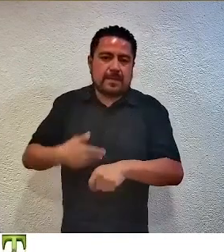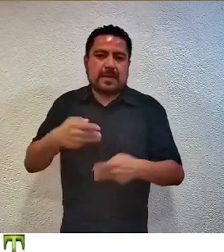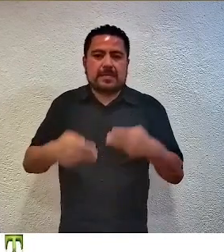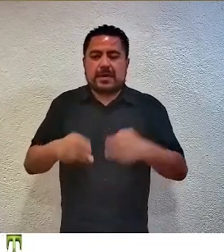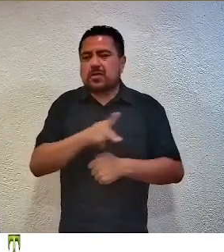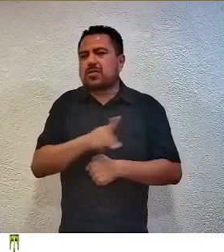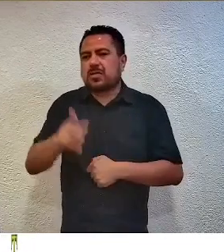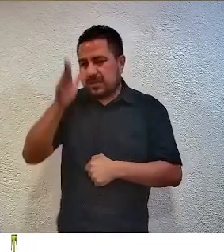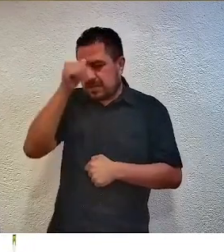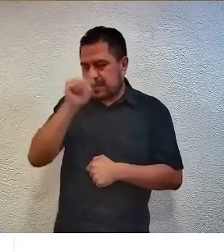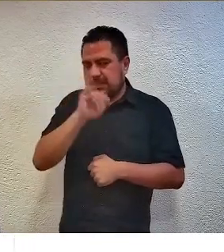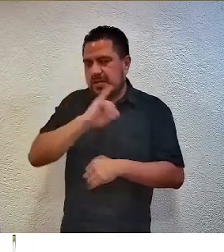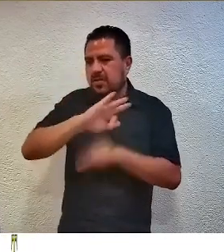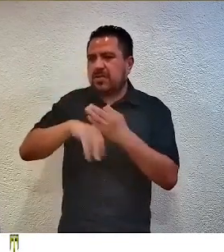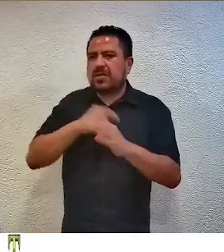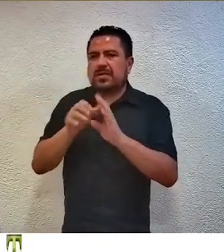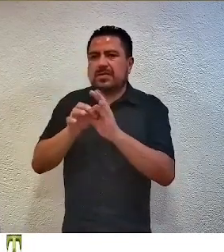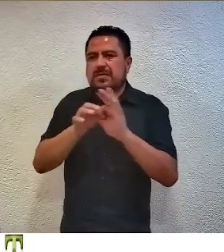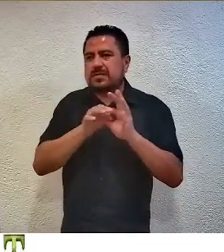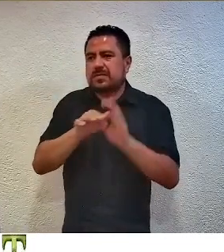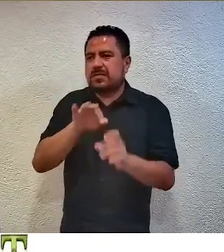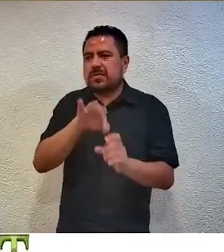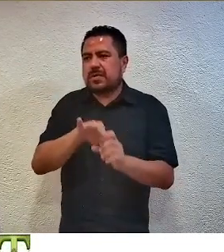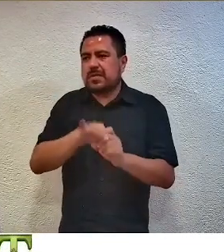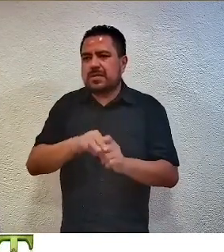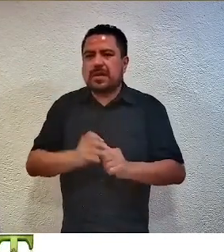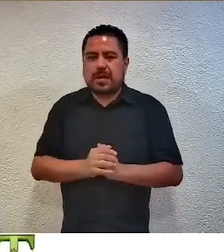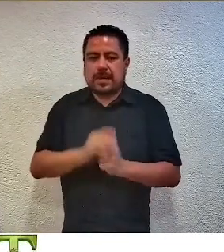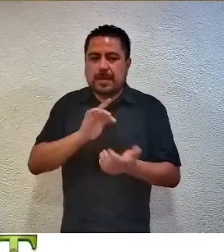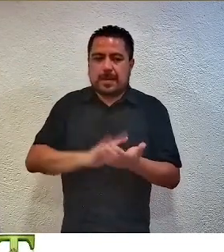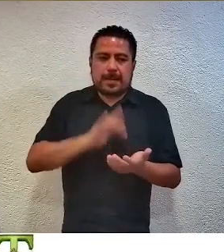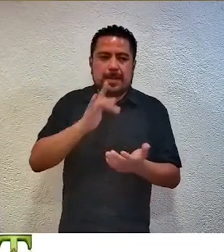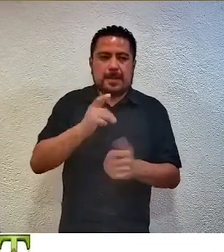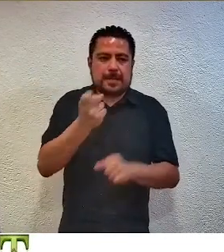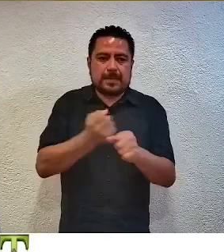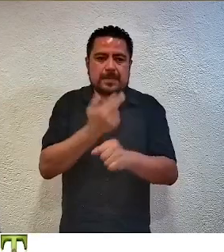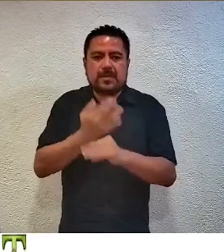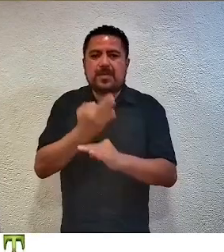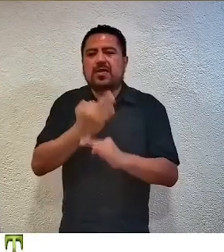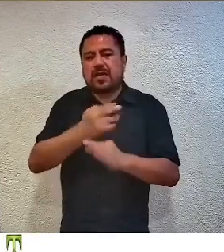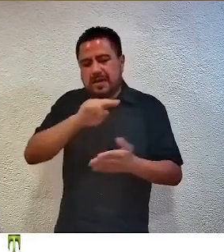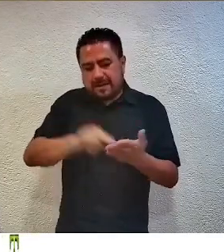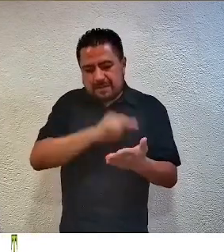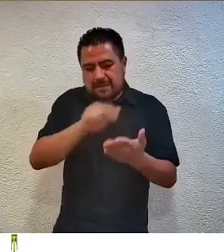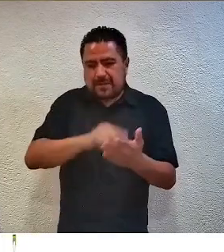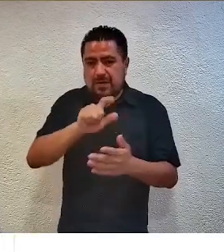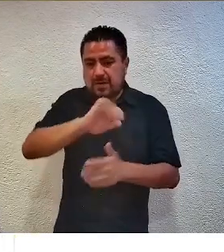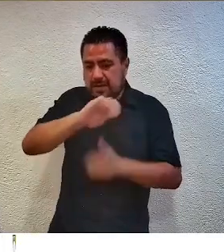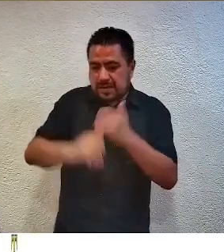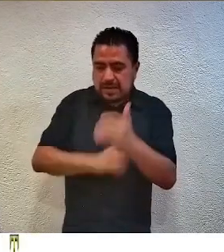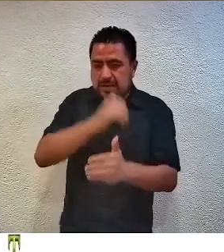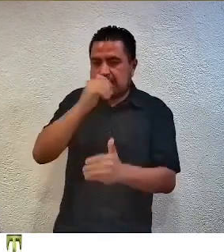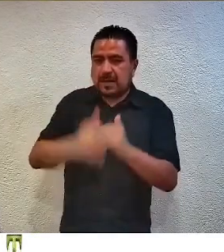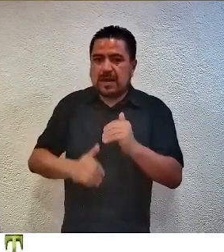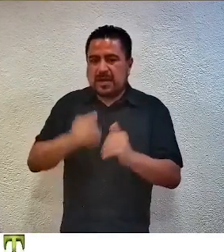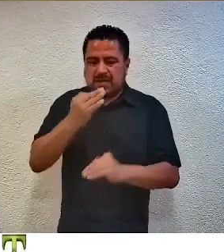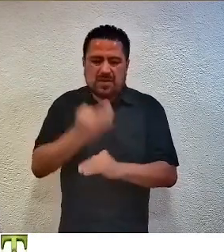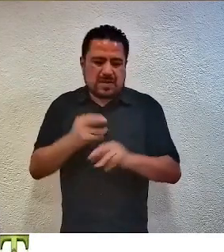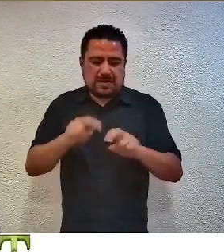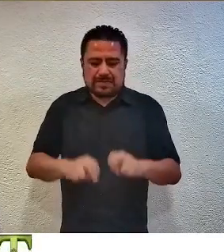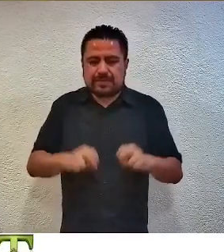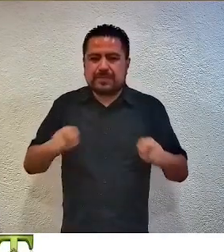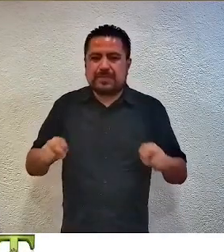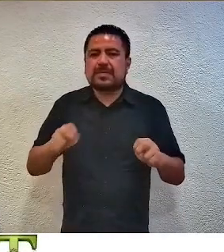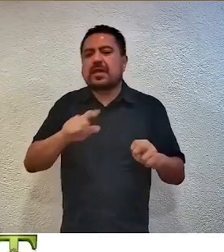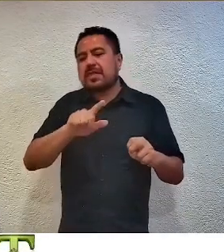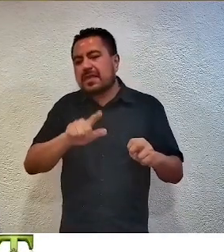proyecto de resolución fue aprobado por unanimidad de votos. Gracias, secretario. Sírvase recabar las firmas a la conclusión de la presente sesión